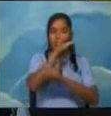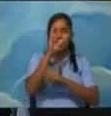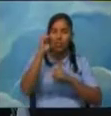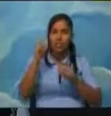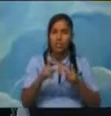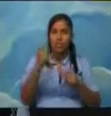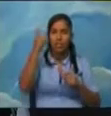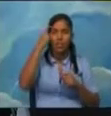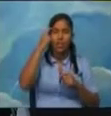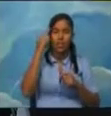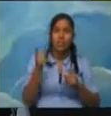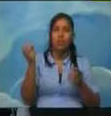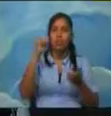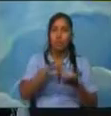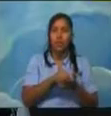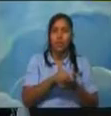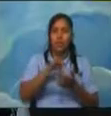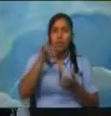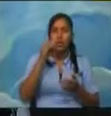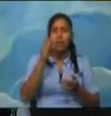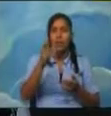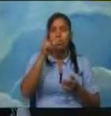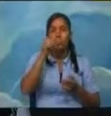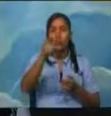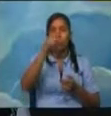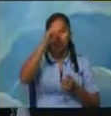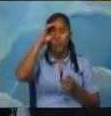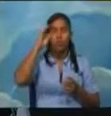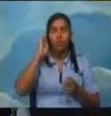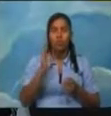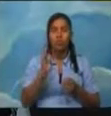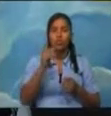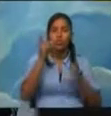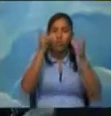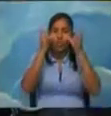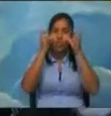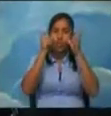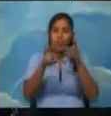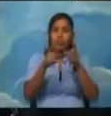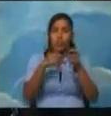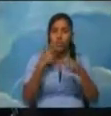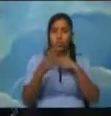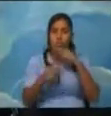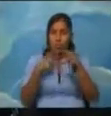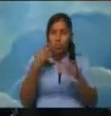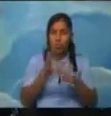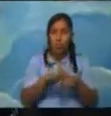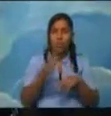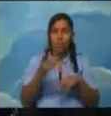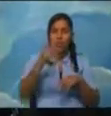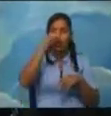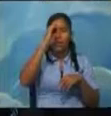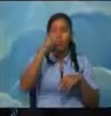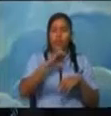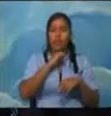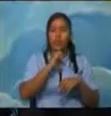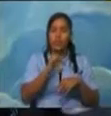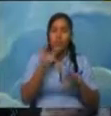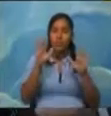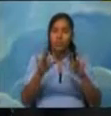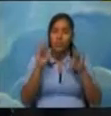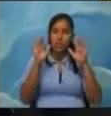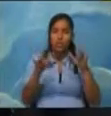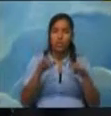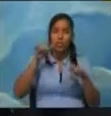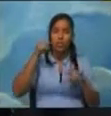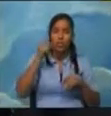te volvieres a Jehová tu Dios y oyeres su voz, porque Dios misericordioso es Jehová tu